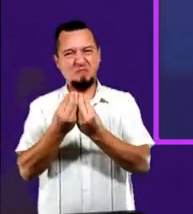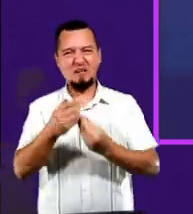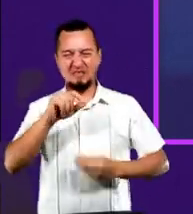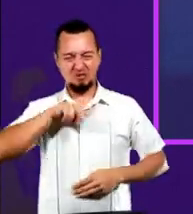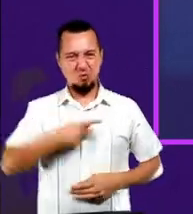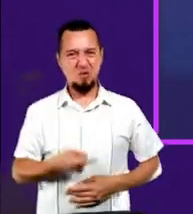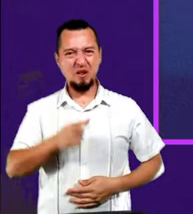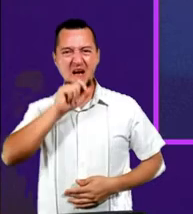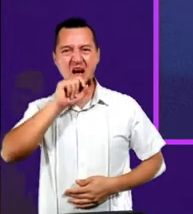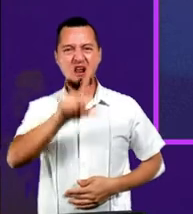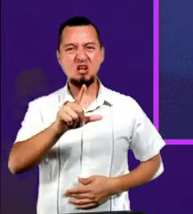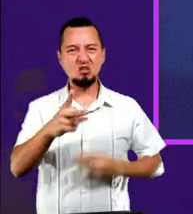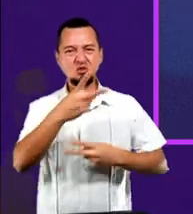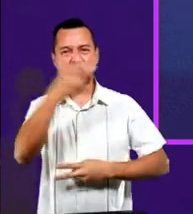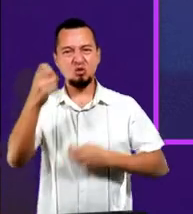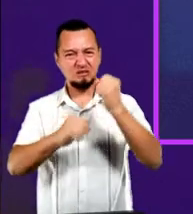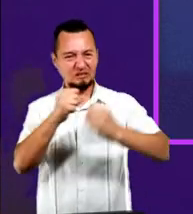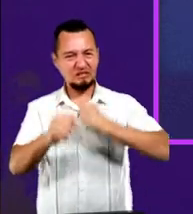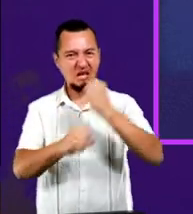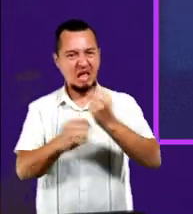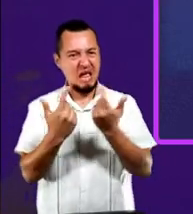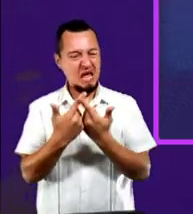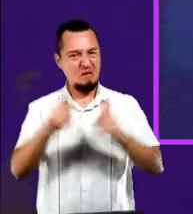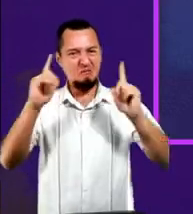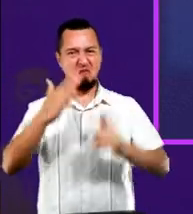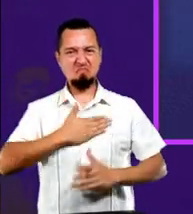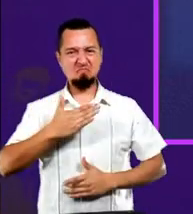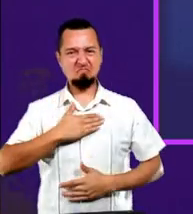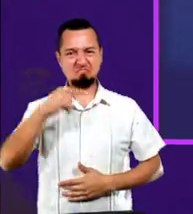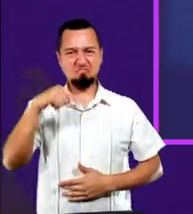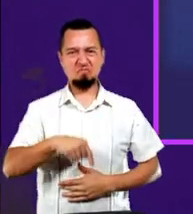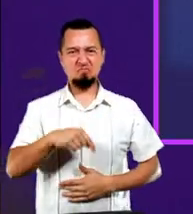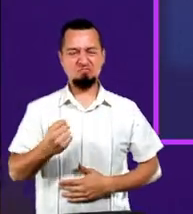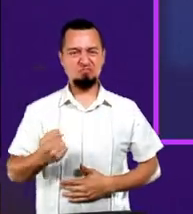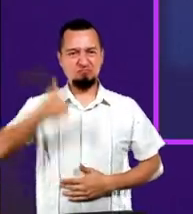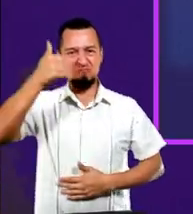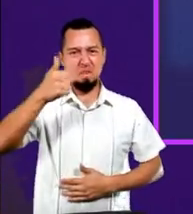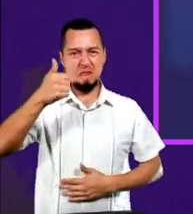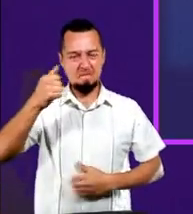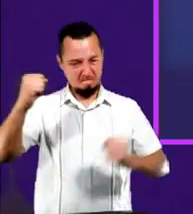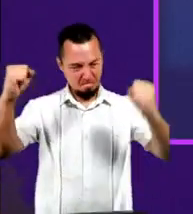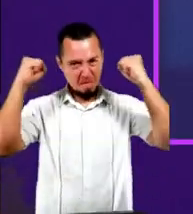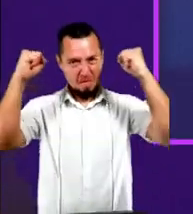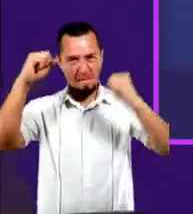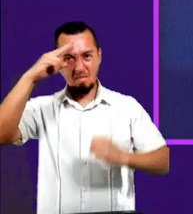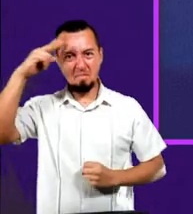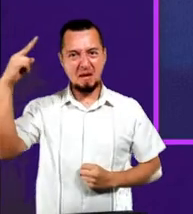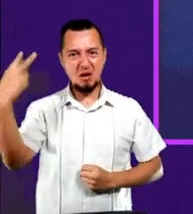soberanos. ¡Viva México! ¡Viva Jalisco!